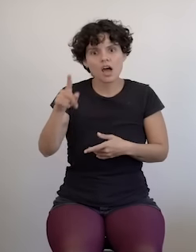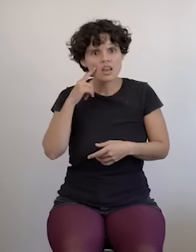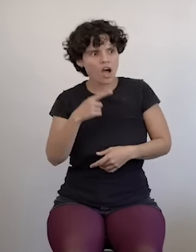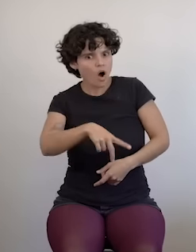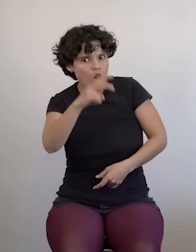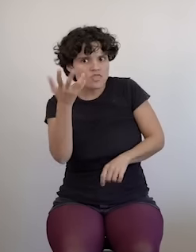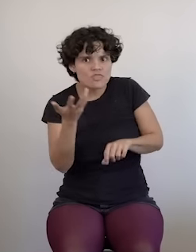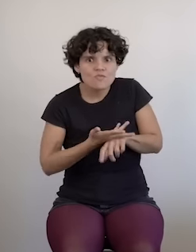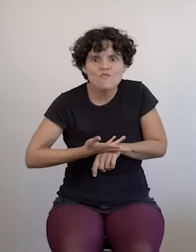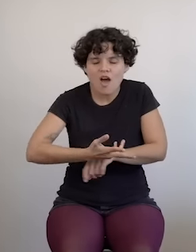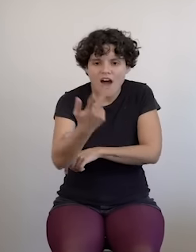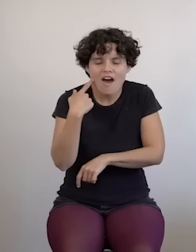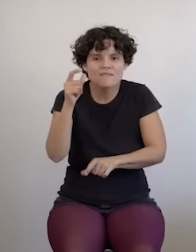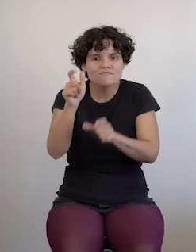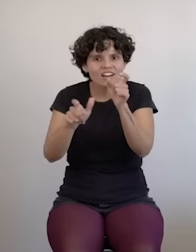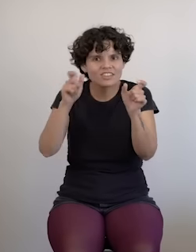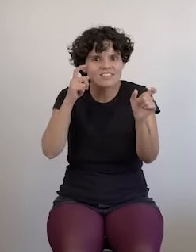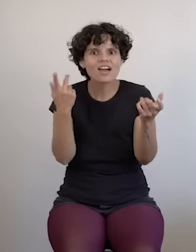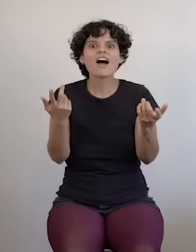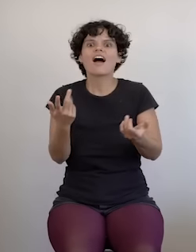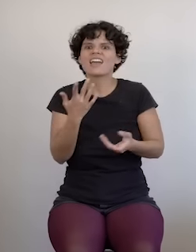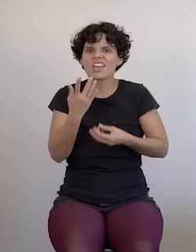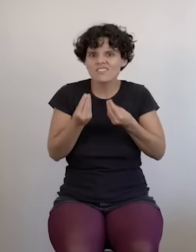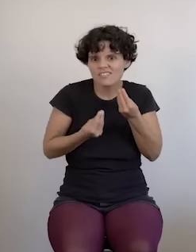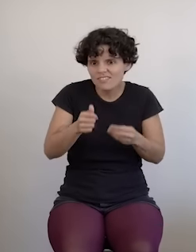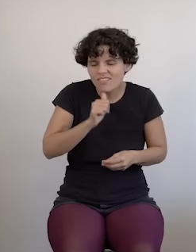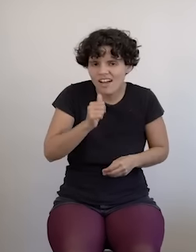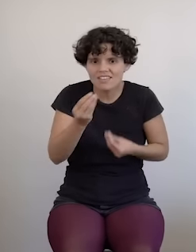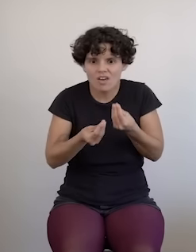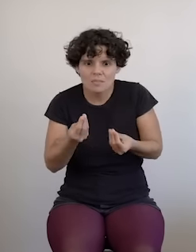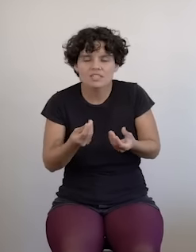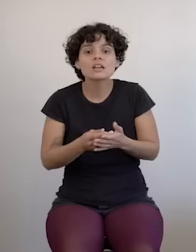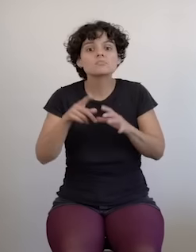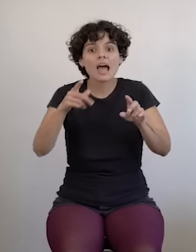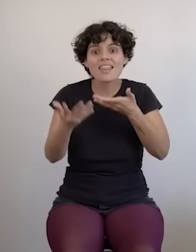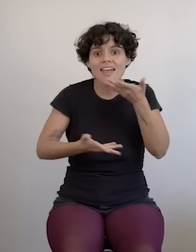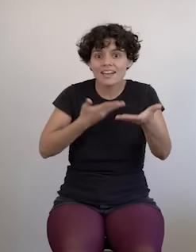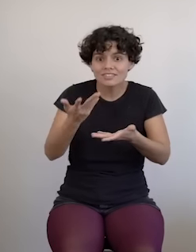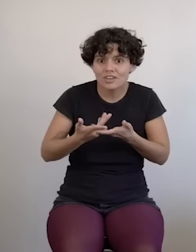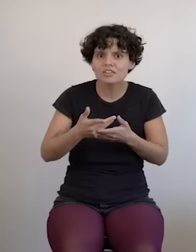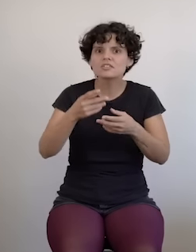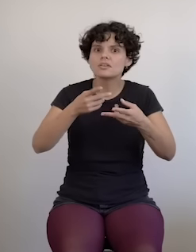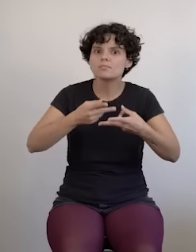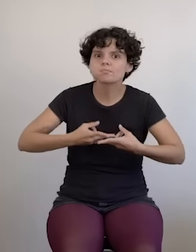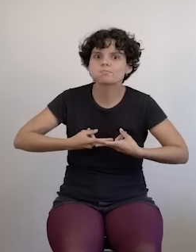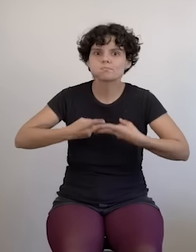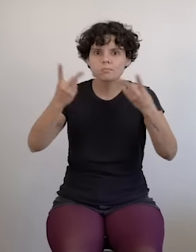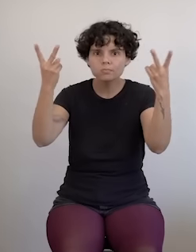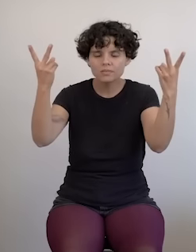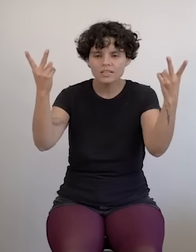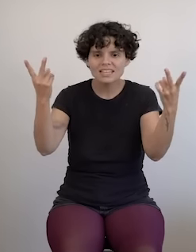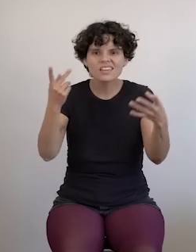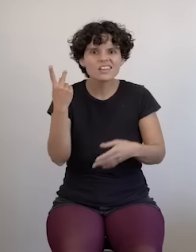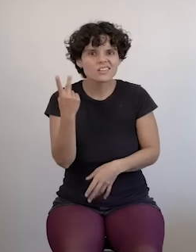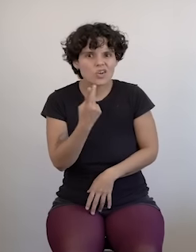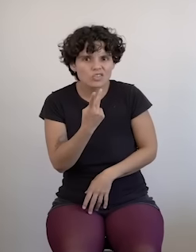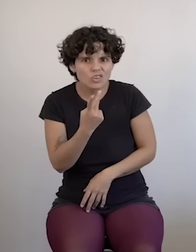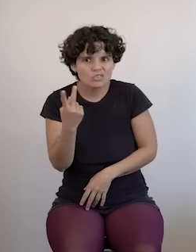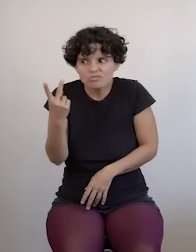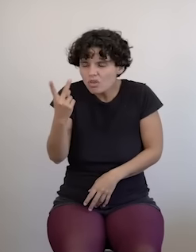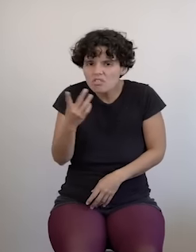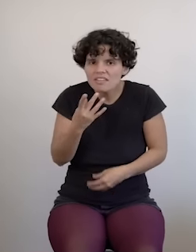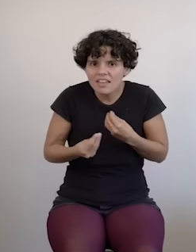weones! Empezaron a especular, po. Y de repente la canción sale... Y todos entienden que lo que queríamos era representar a la